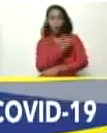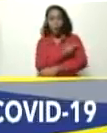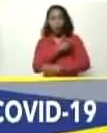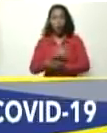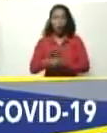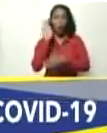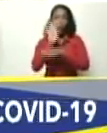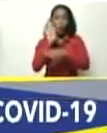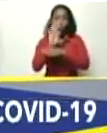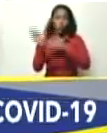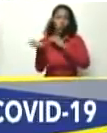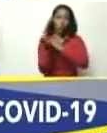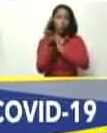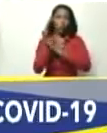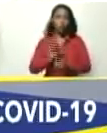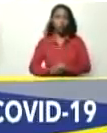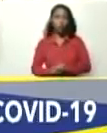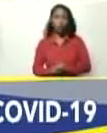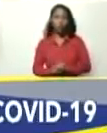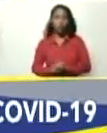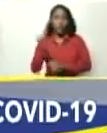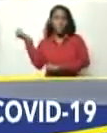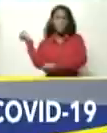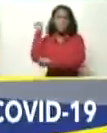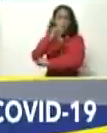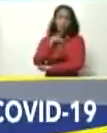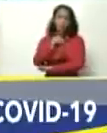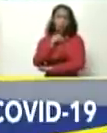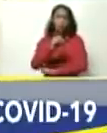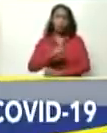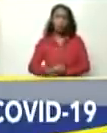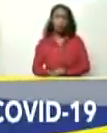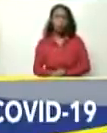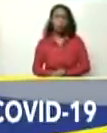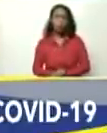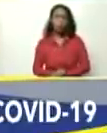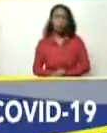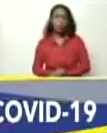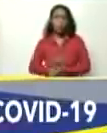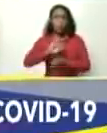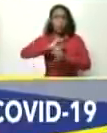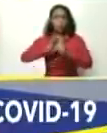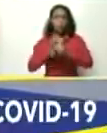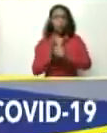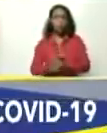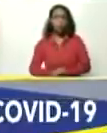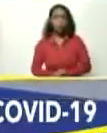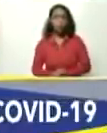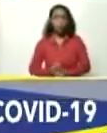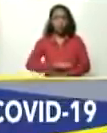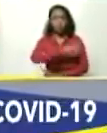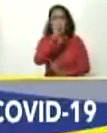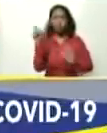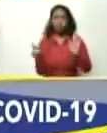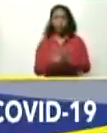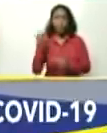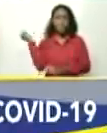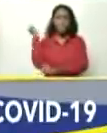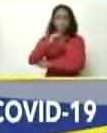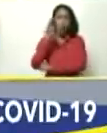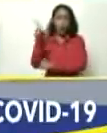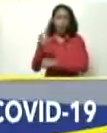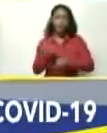por cuidarse, por derrotar el coronavirus totalmente, derrotar ese